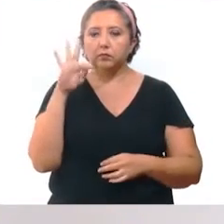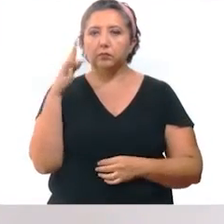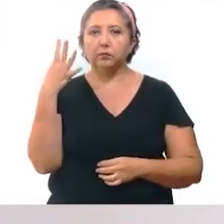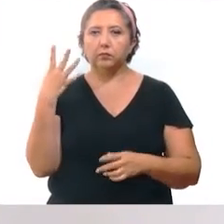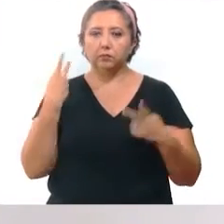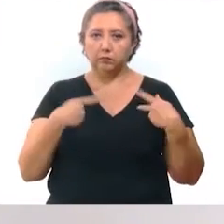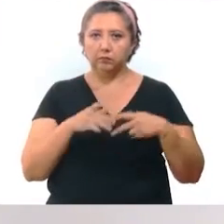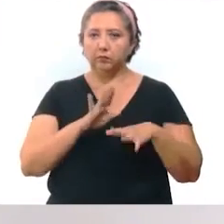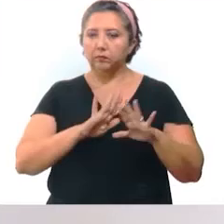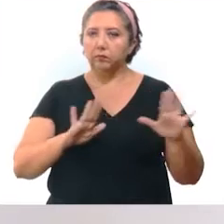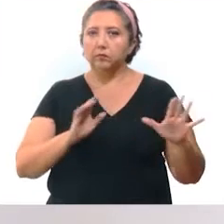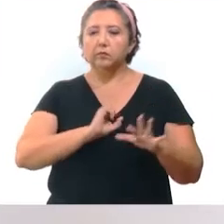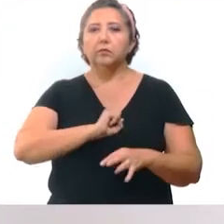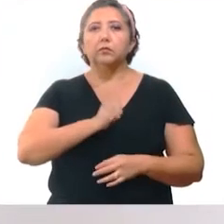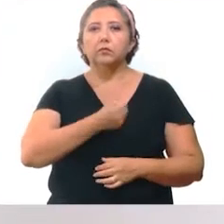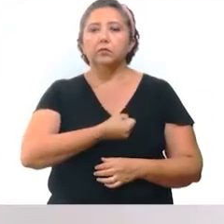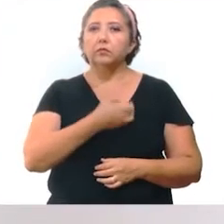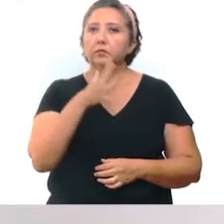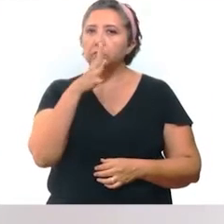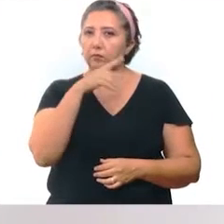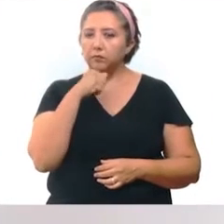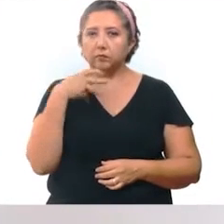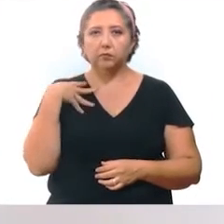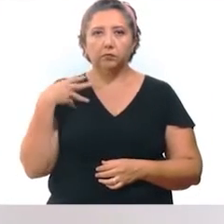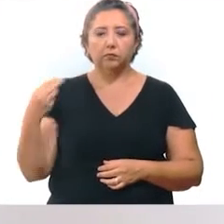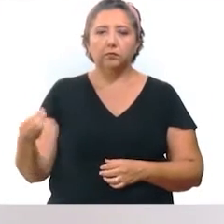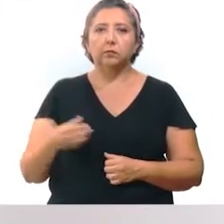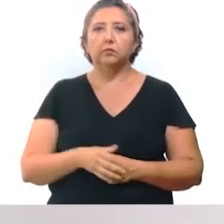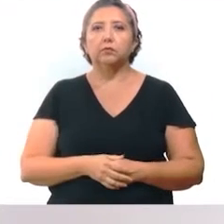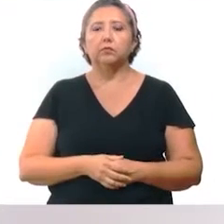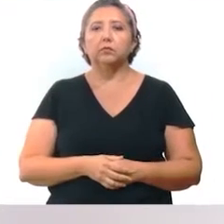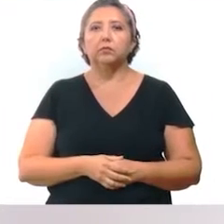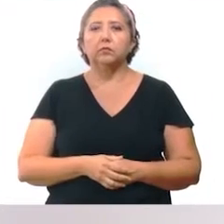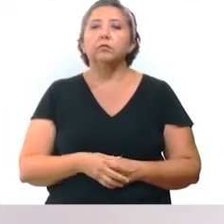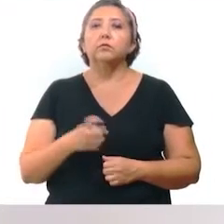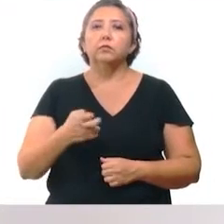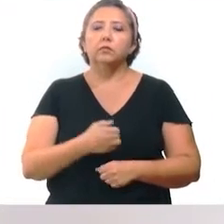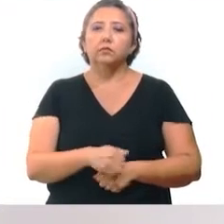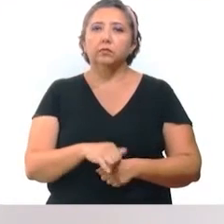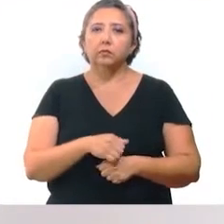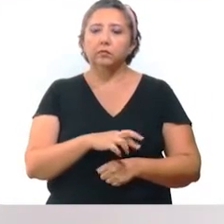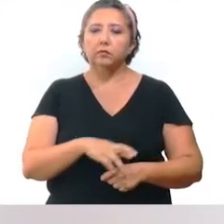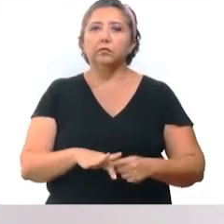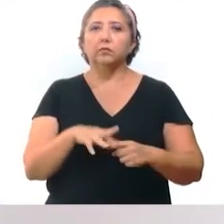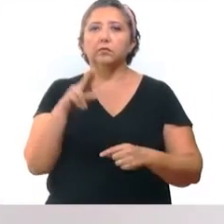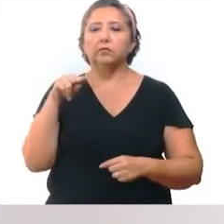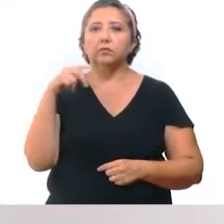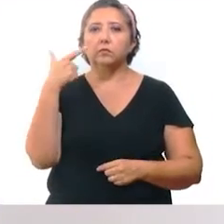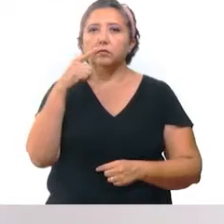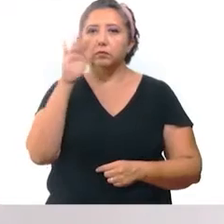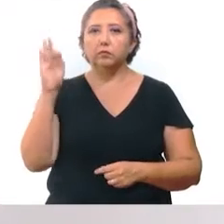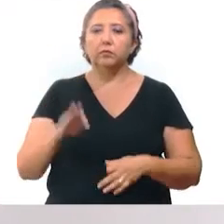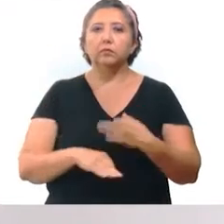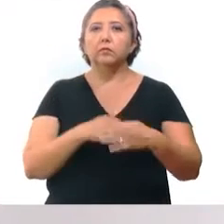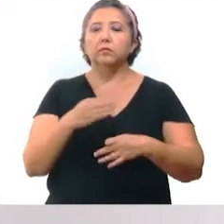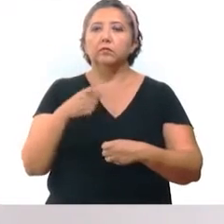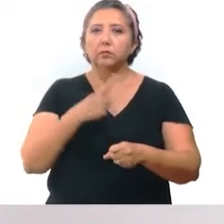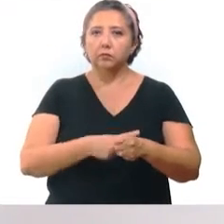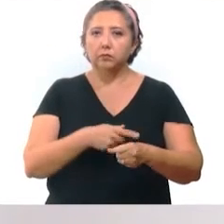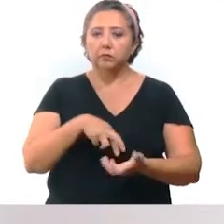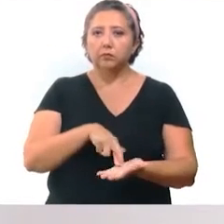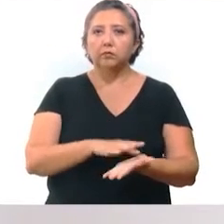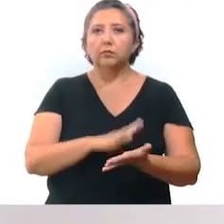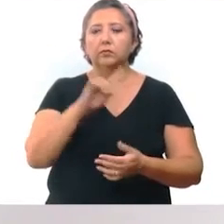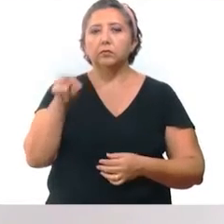33.044 pacientes ya se recuperaron, no presentan síntomas ni pueden contagiar. Esta cifra representa el 87% del total de